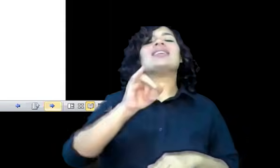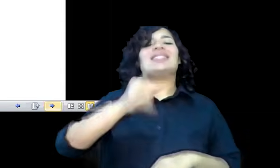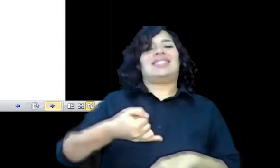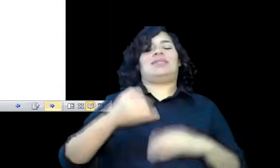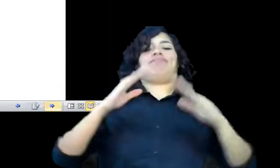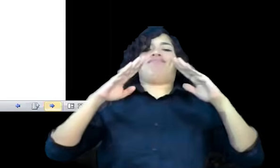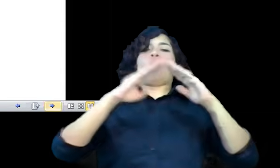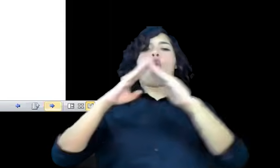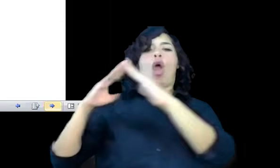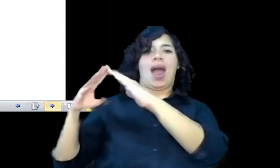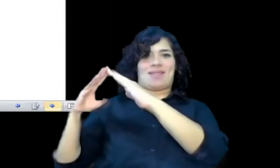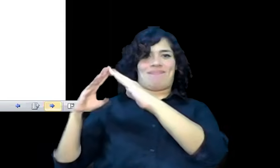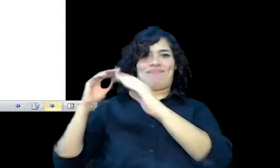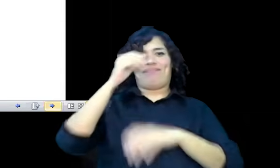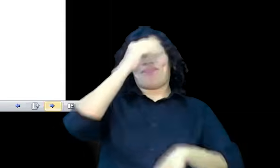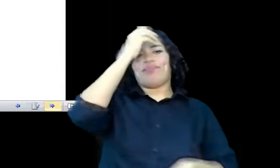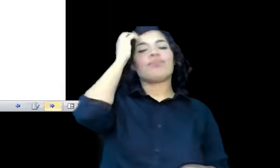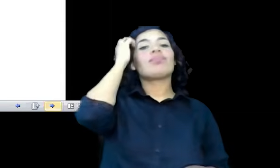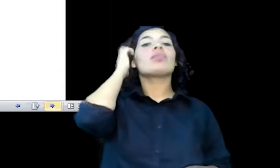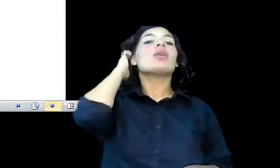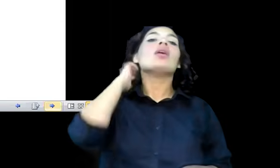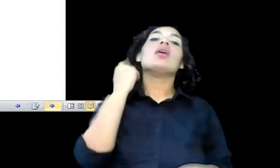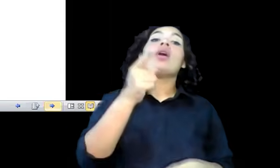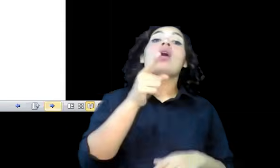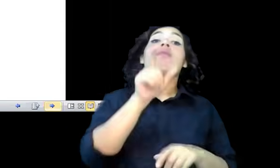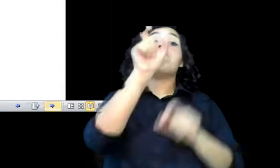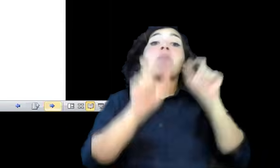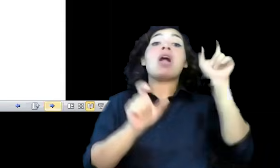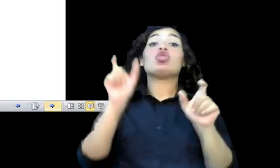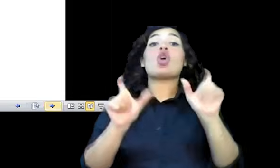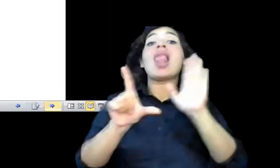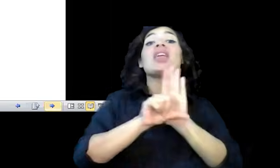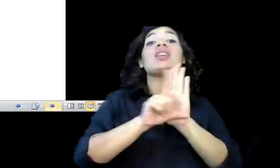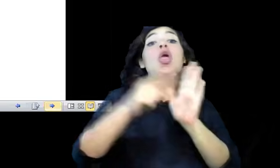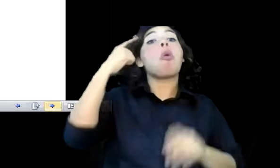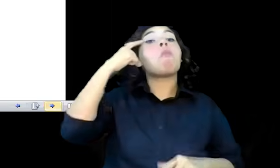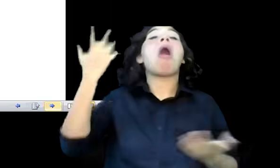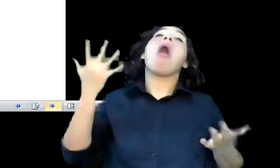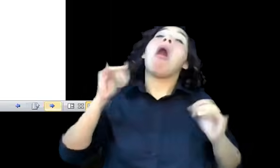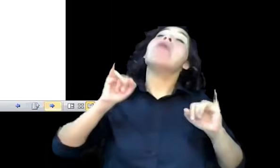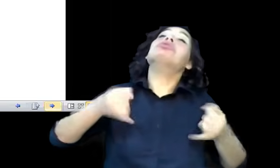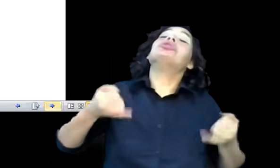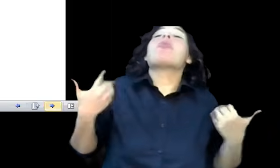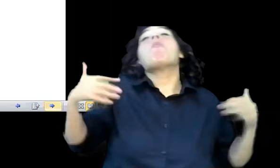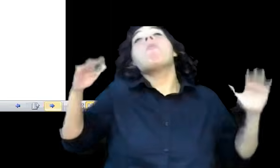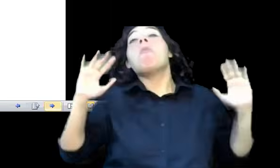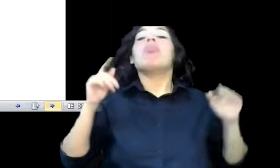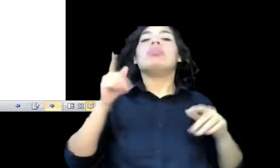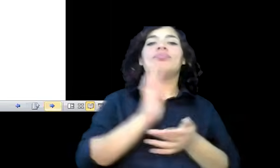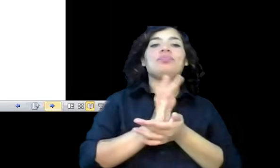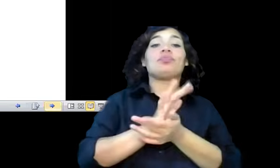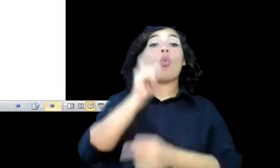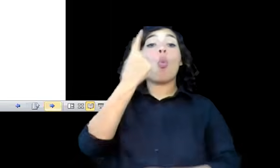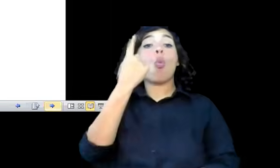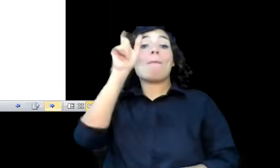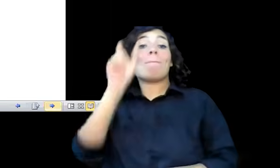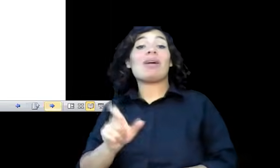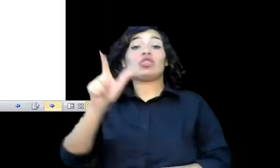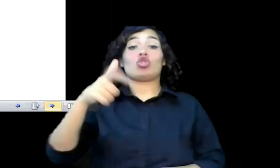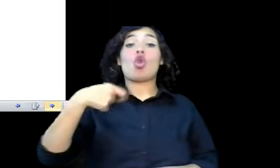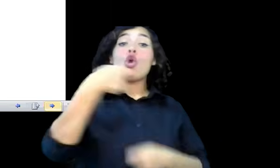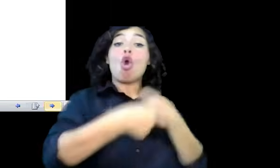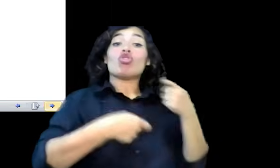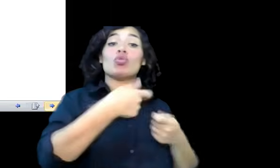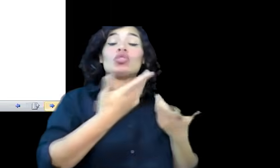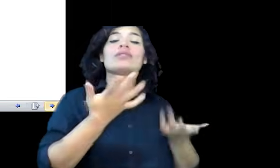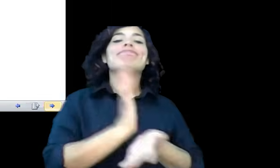hogar. El legislador supone, ¿sí? que un contribuyente tiene un